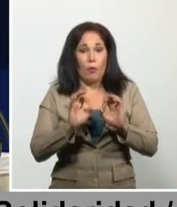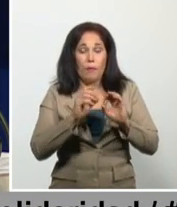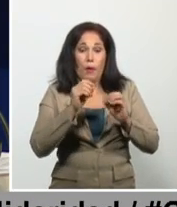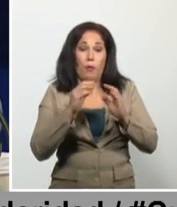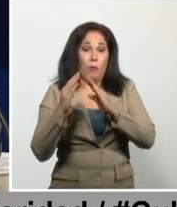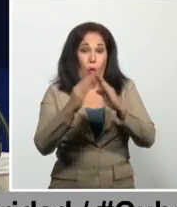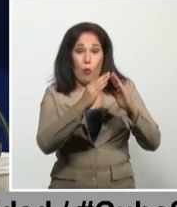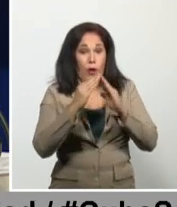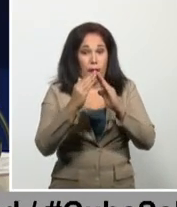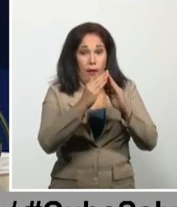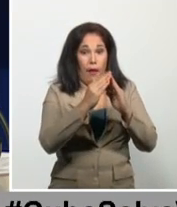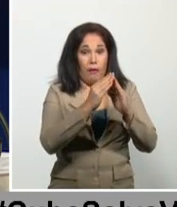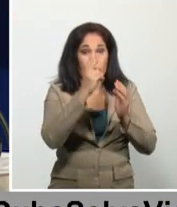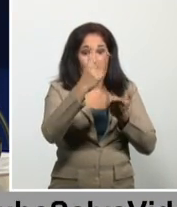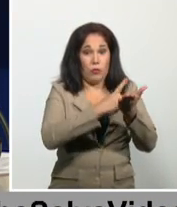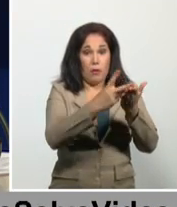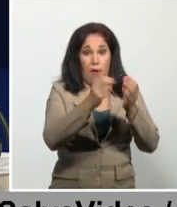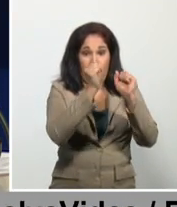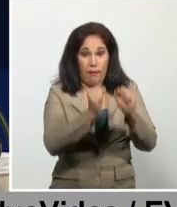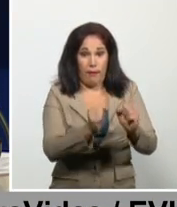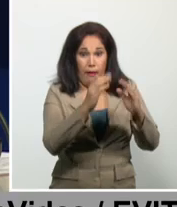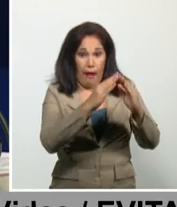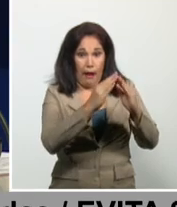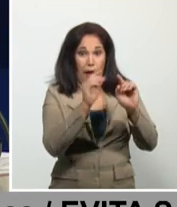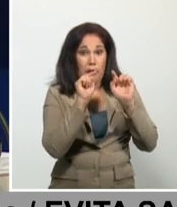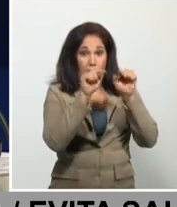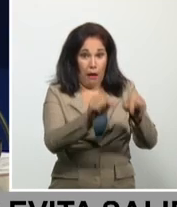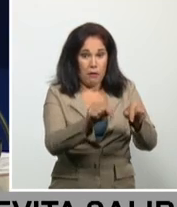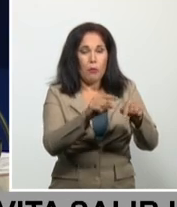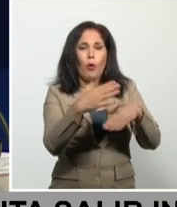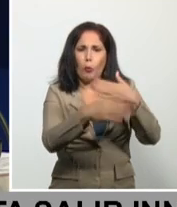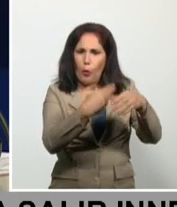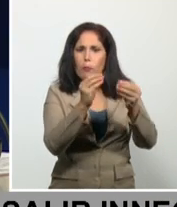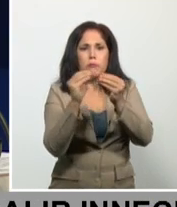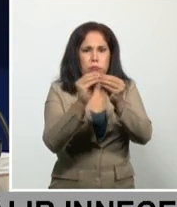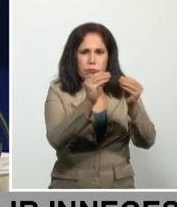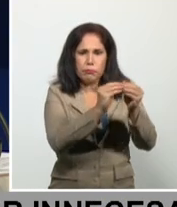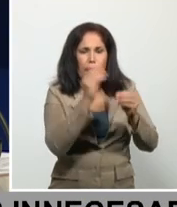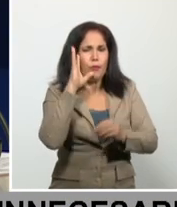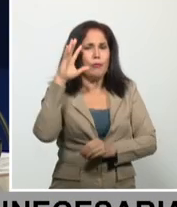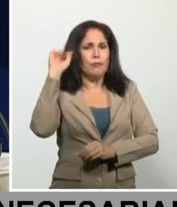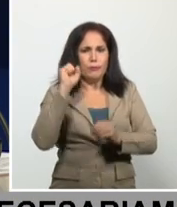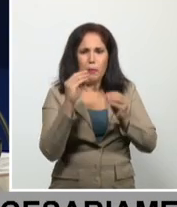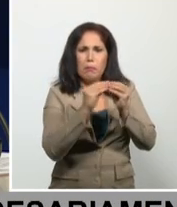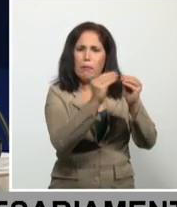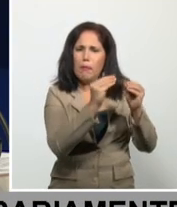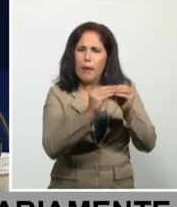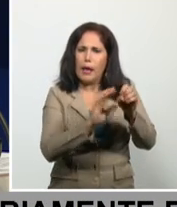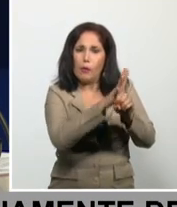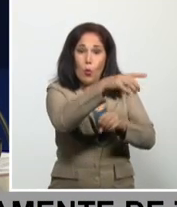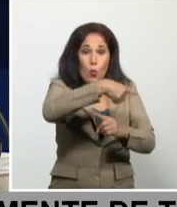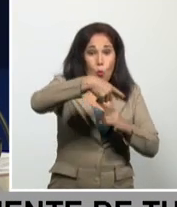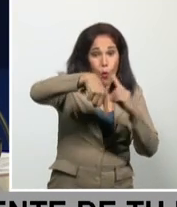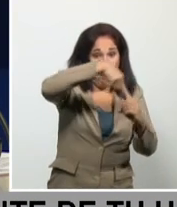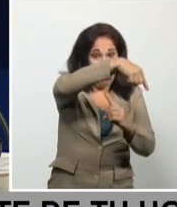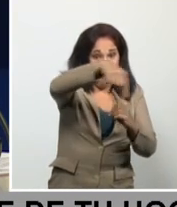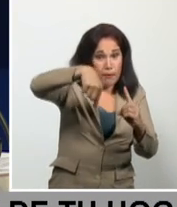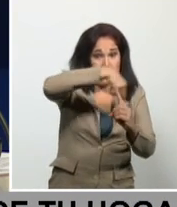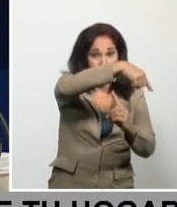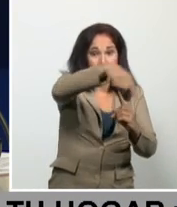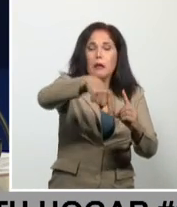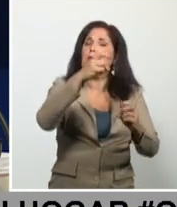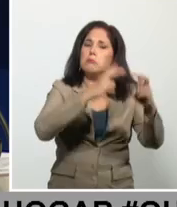que tenemos cuarentenados porque ha habido una transmisión de la enfermedad, transmisión local, pues también se